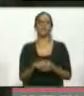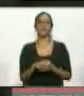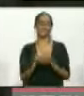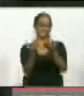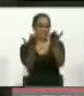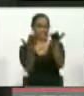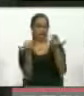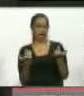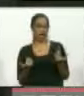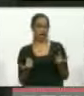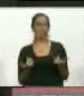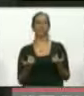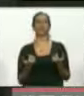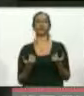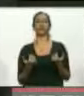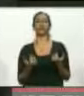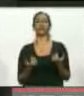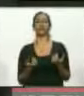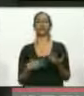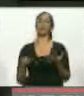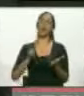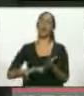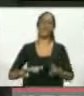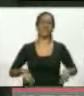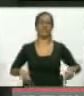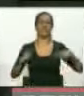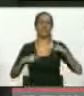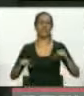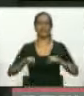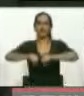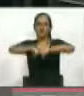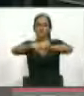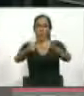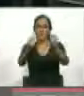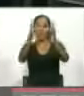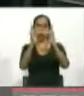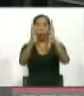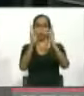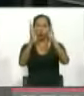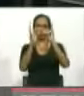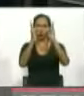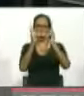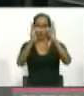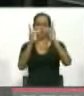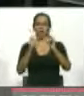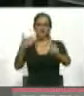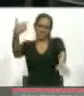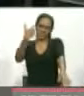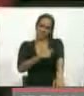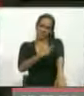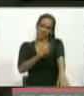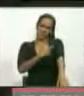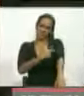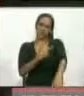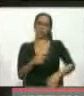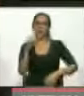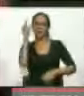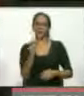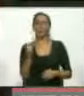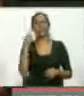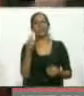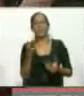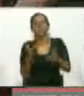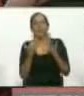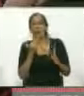por favor un lema 'un vuelve a la vida menos pero más vamos a dárselo bien trabe no sea el personaje para ver si logramos